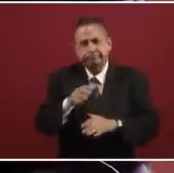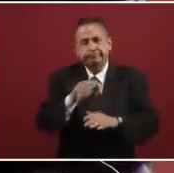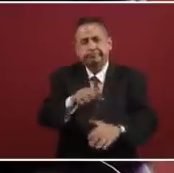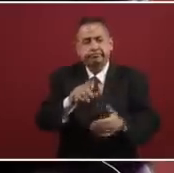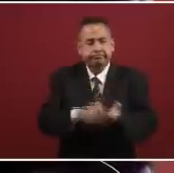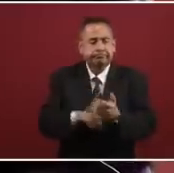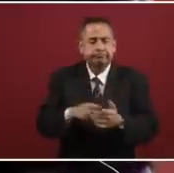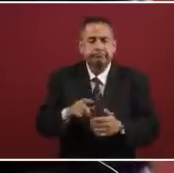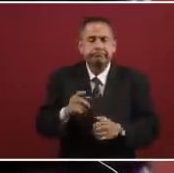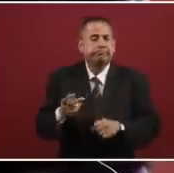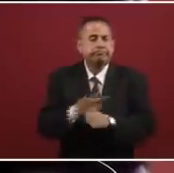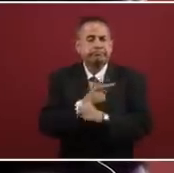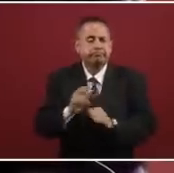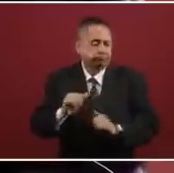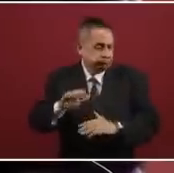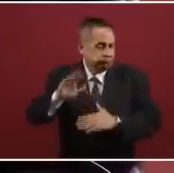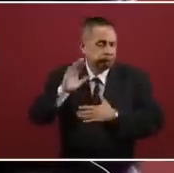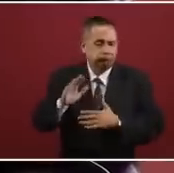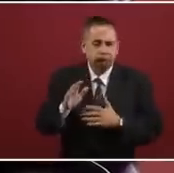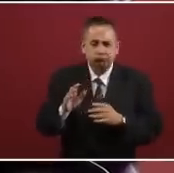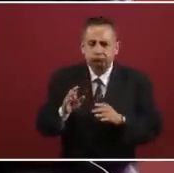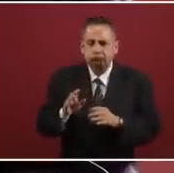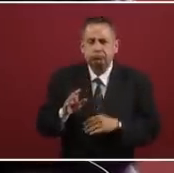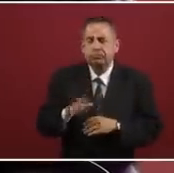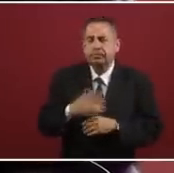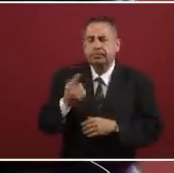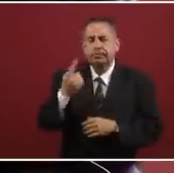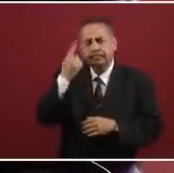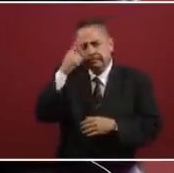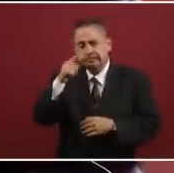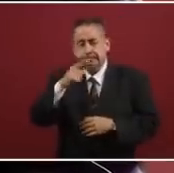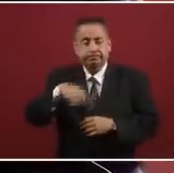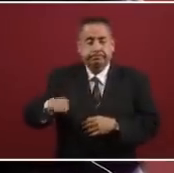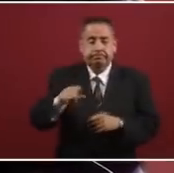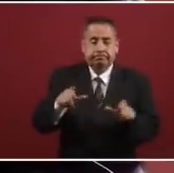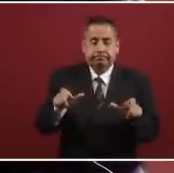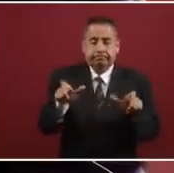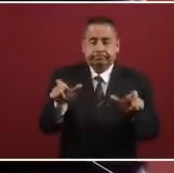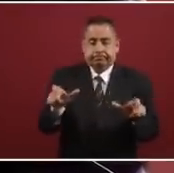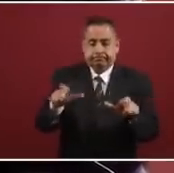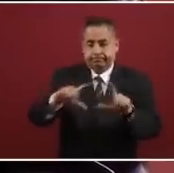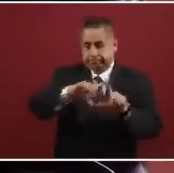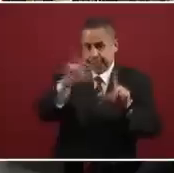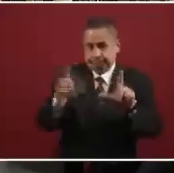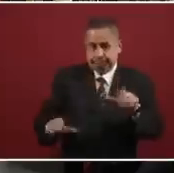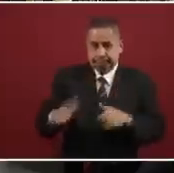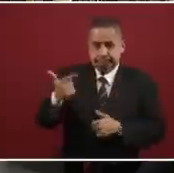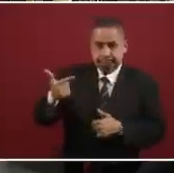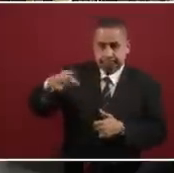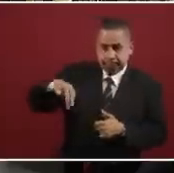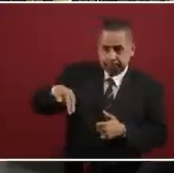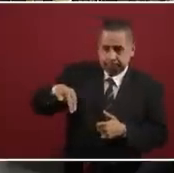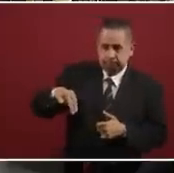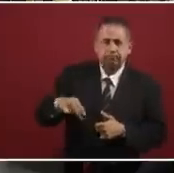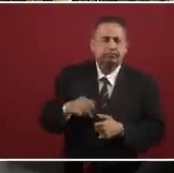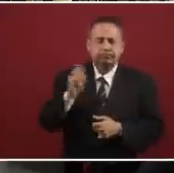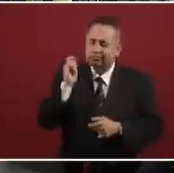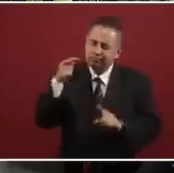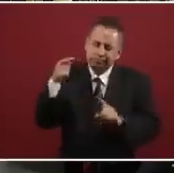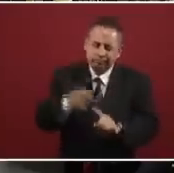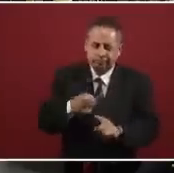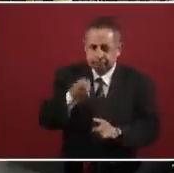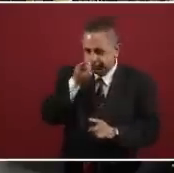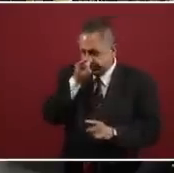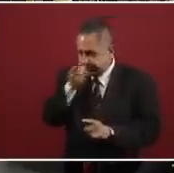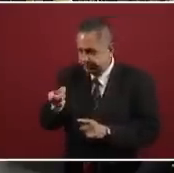el compromiso que se hace para que la Guardia Nacional respete los derechos humanos.